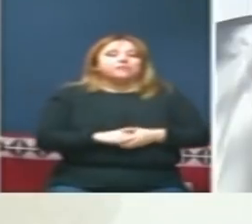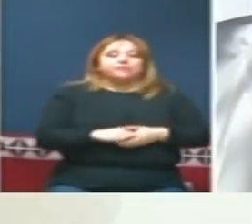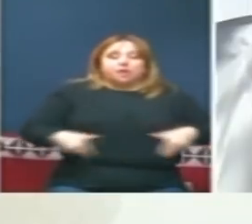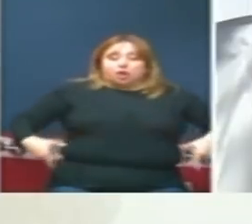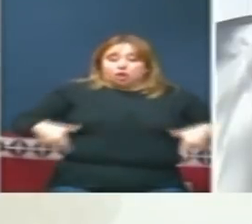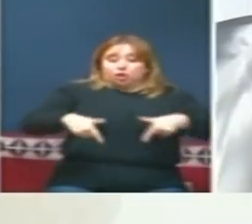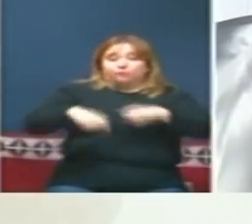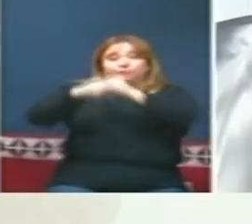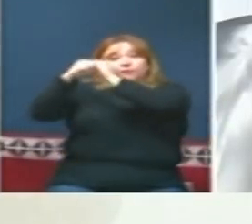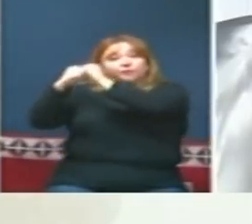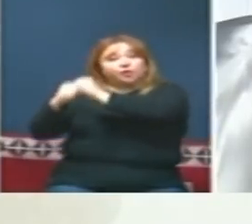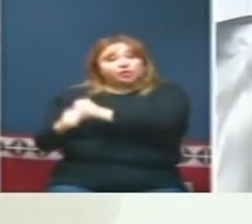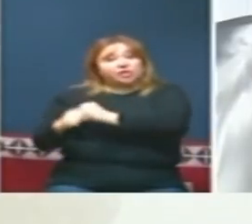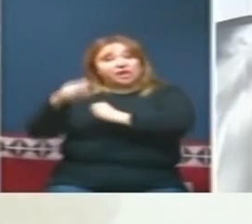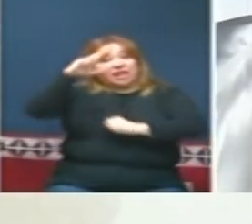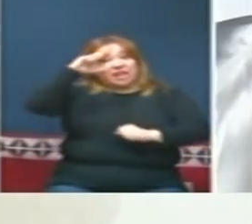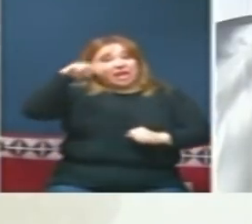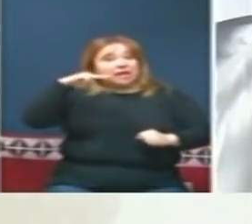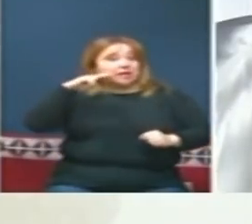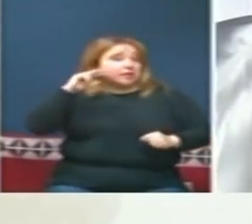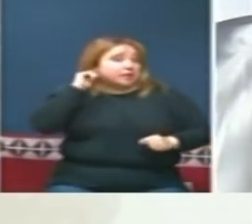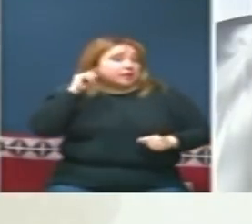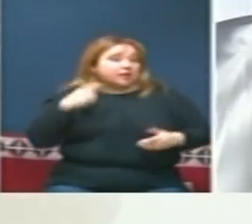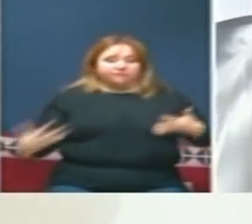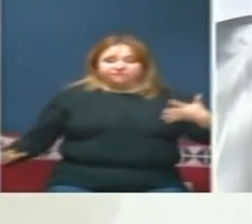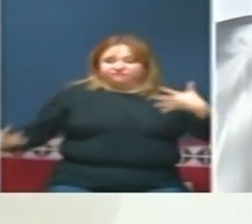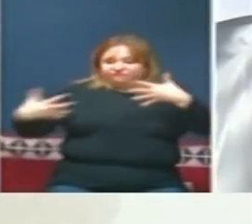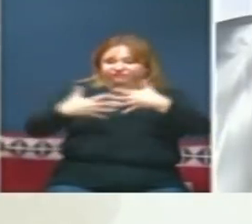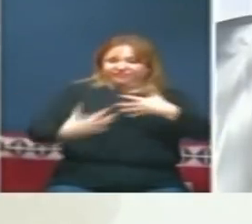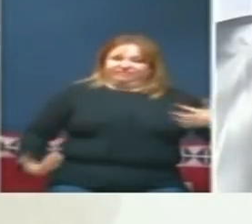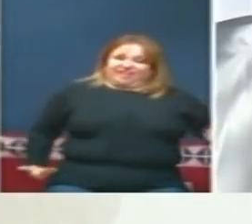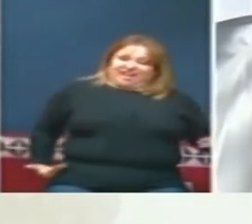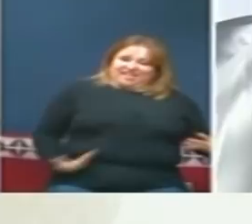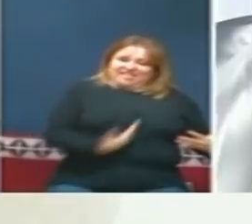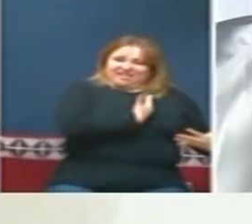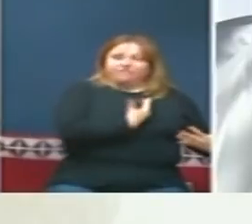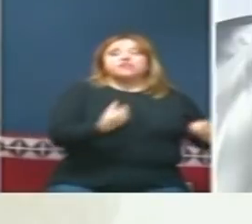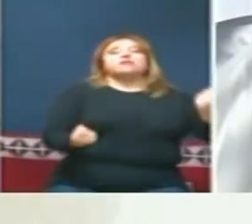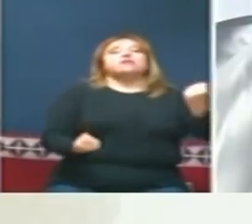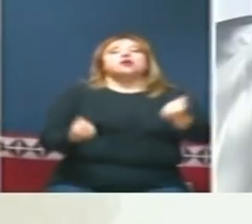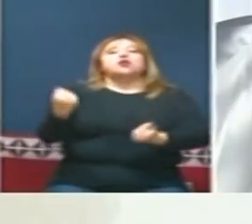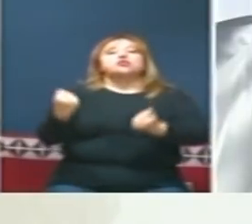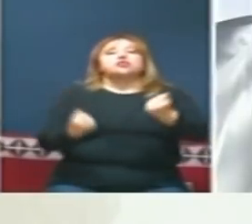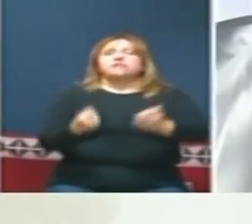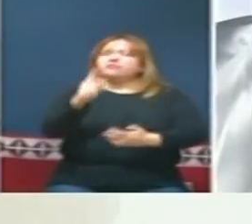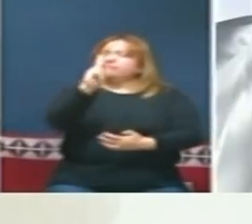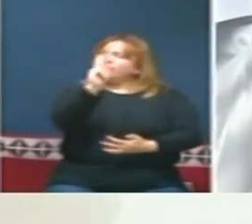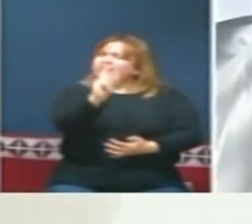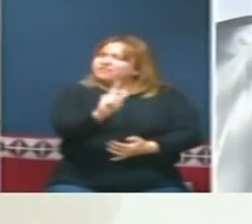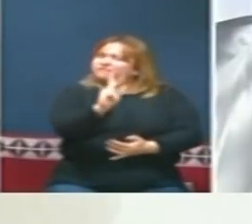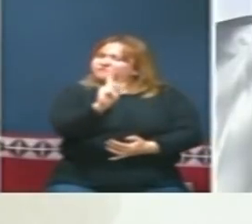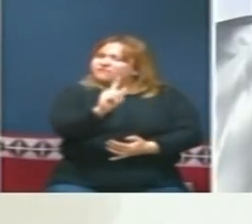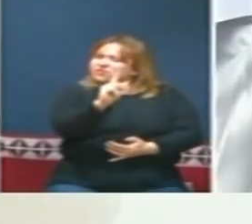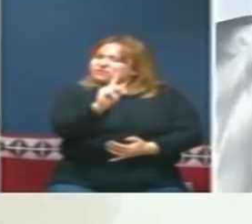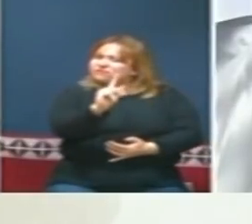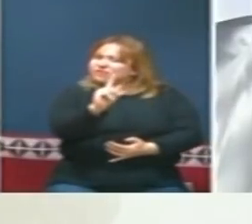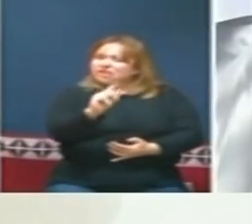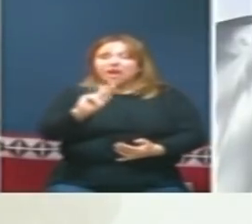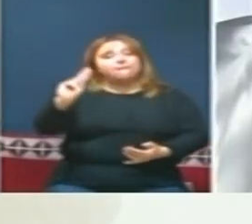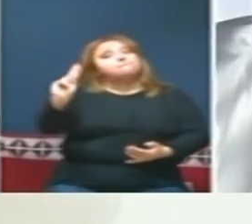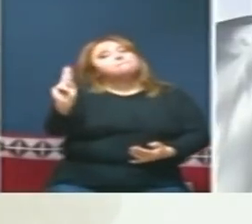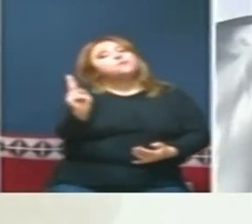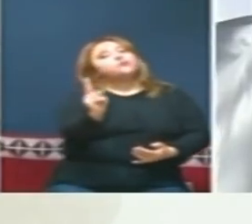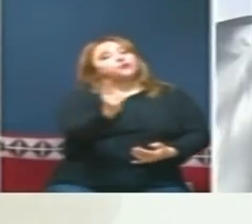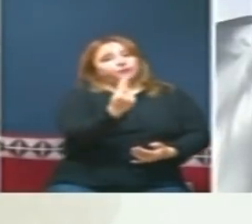Monseñor Angelelli fue involucrado en un accidente automovilístico doloso que le causó la